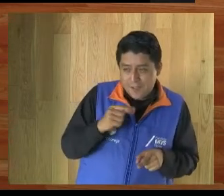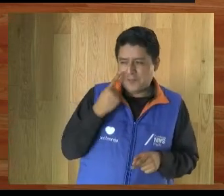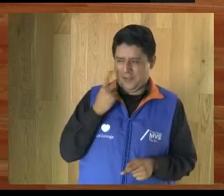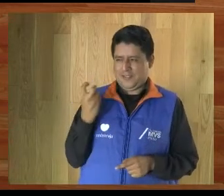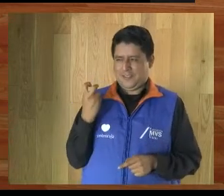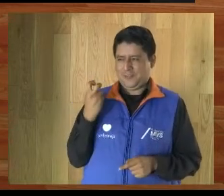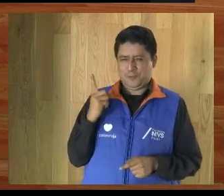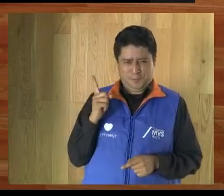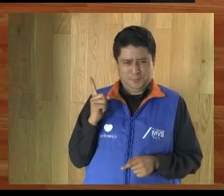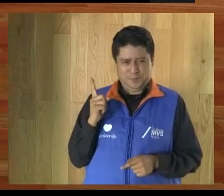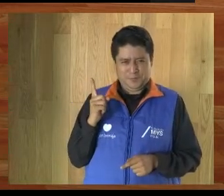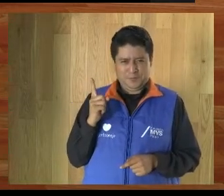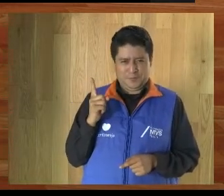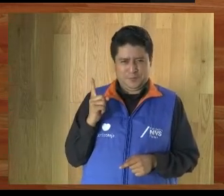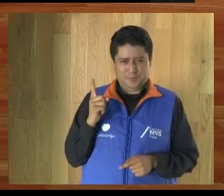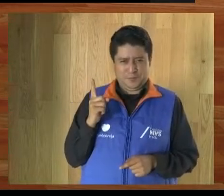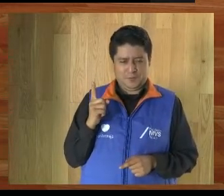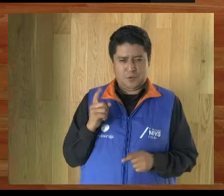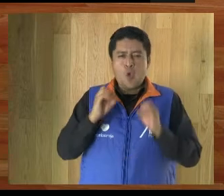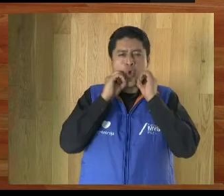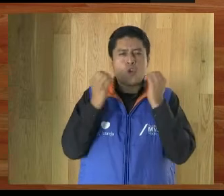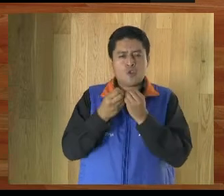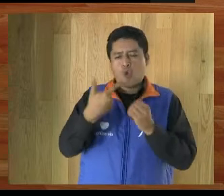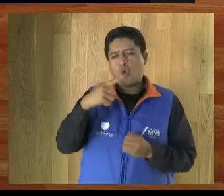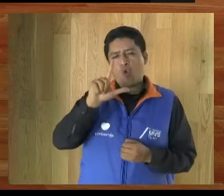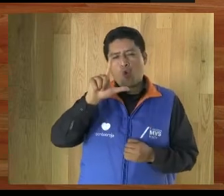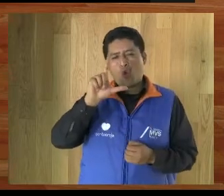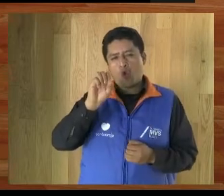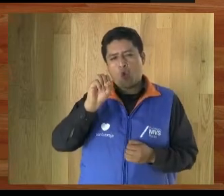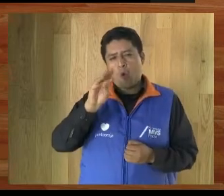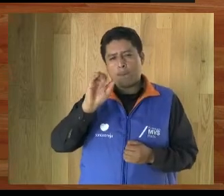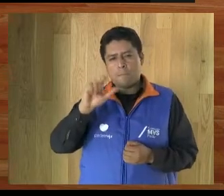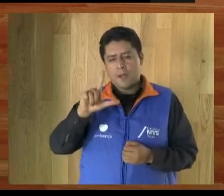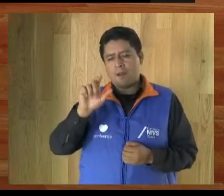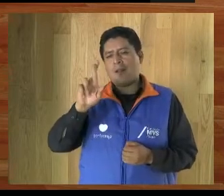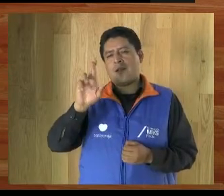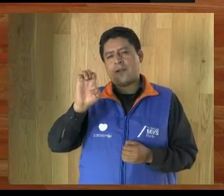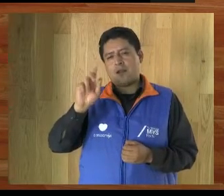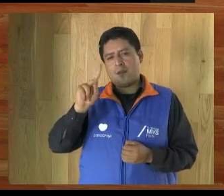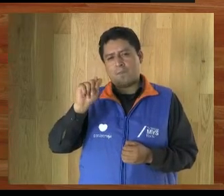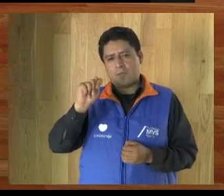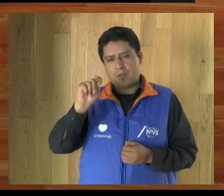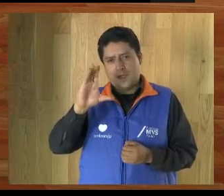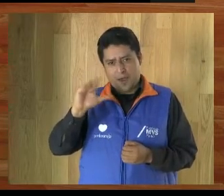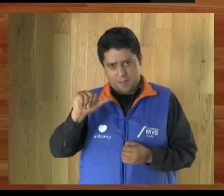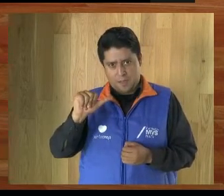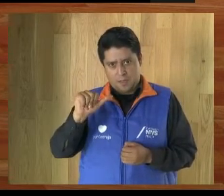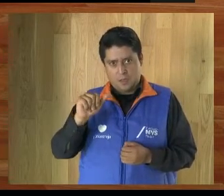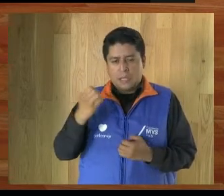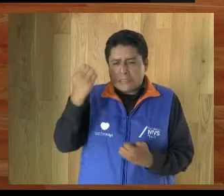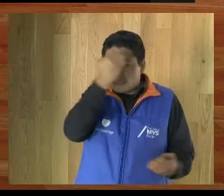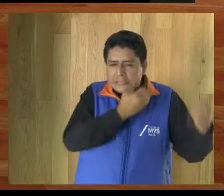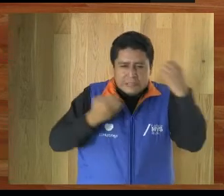organización de las más prestigiosas que estudian la reputación, y